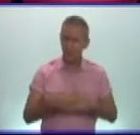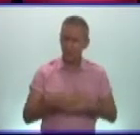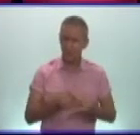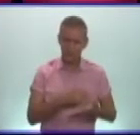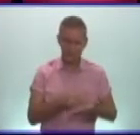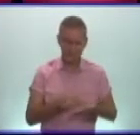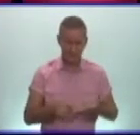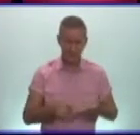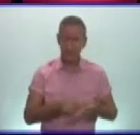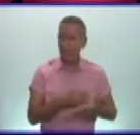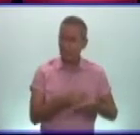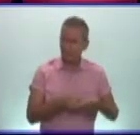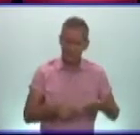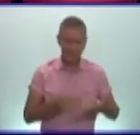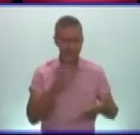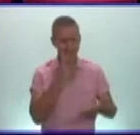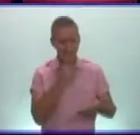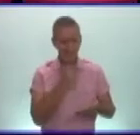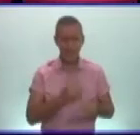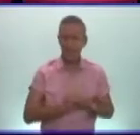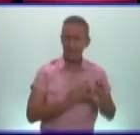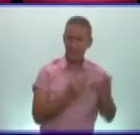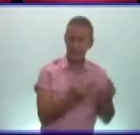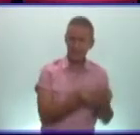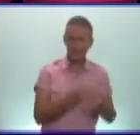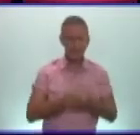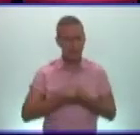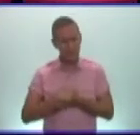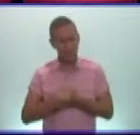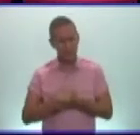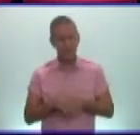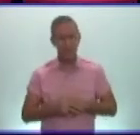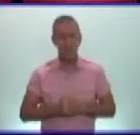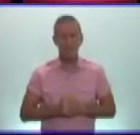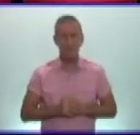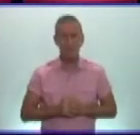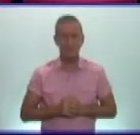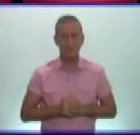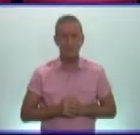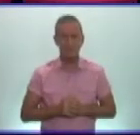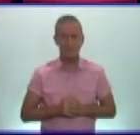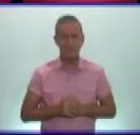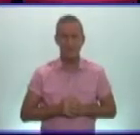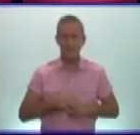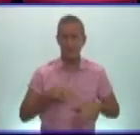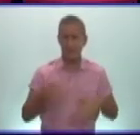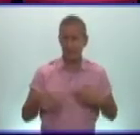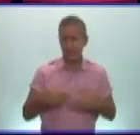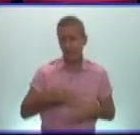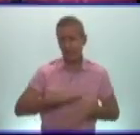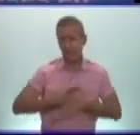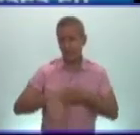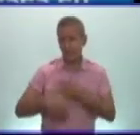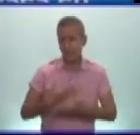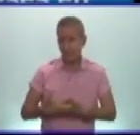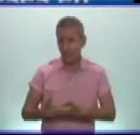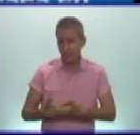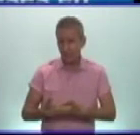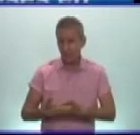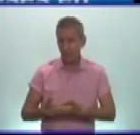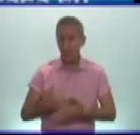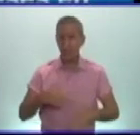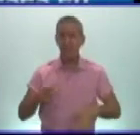muy bonitas para enviar a familiares, amigos. Vamos entonces a la actividad que realizarán una vez finalizado